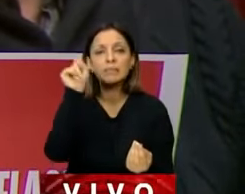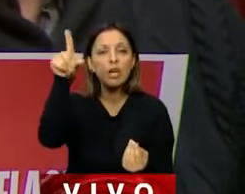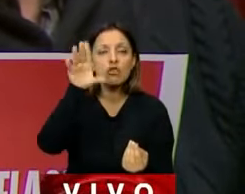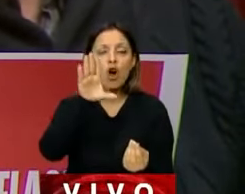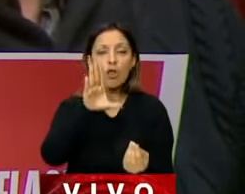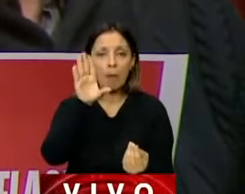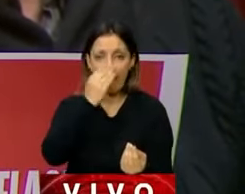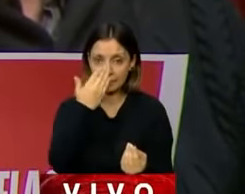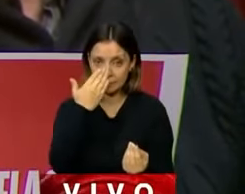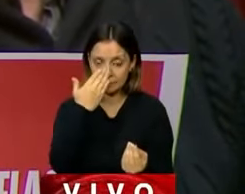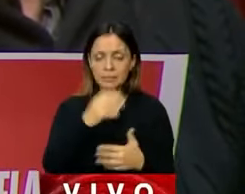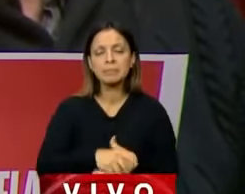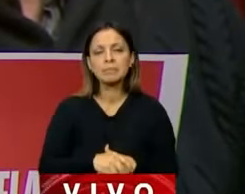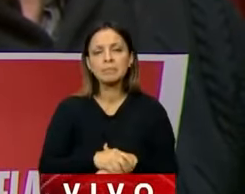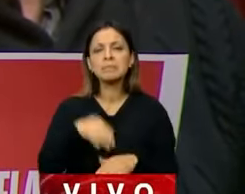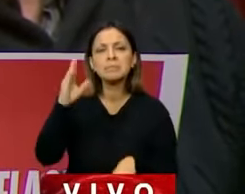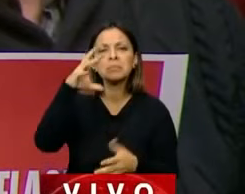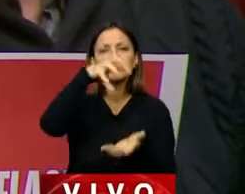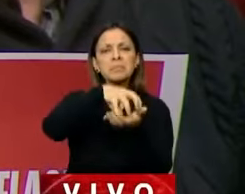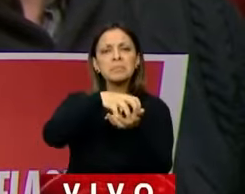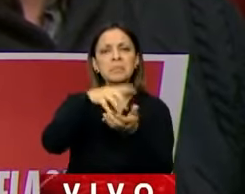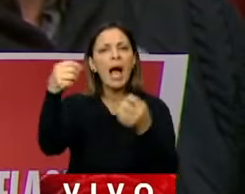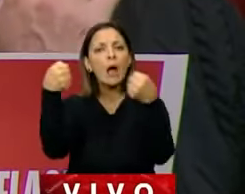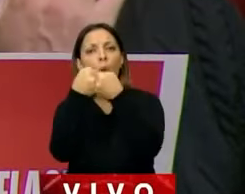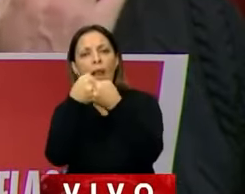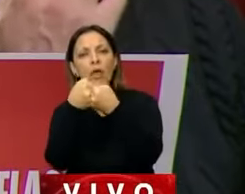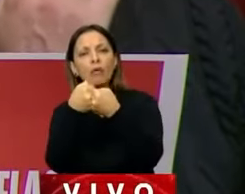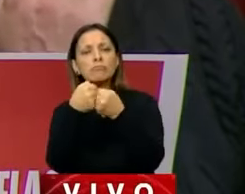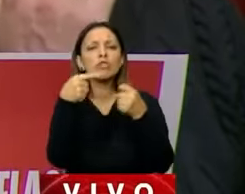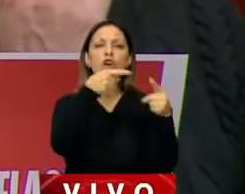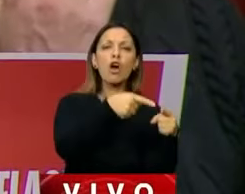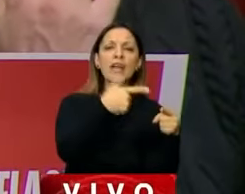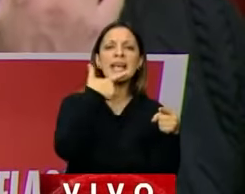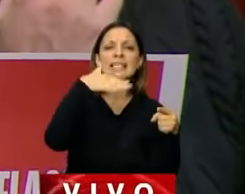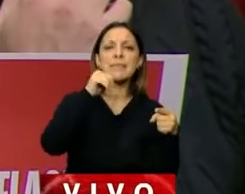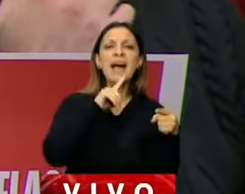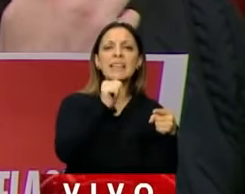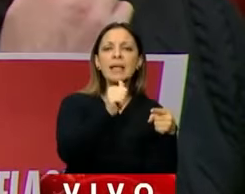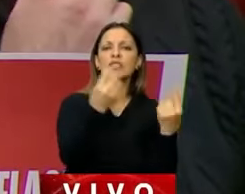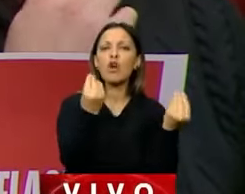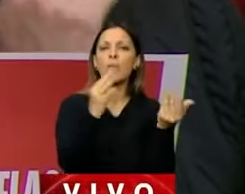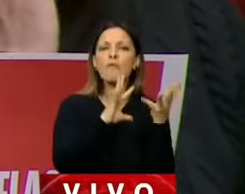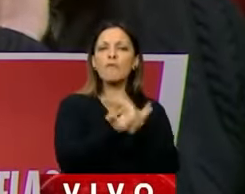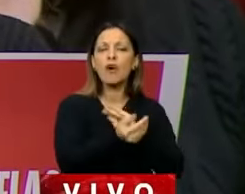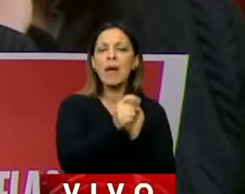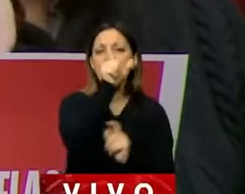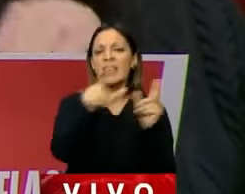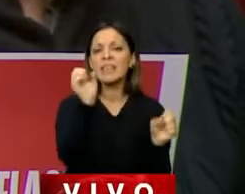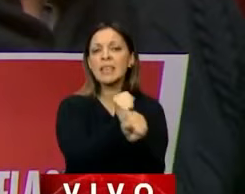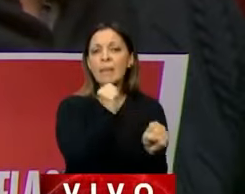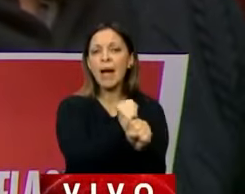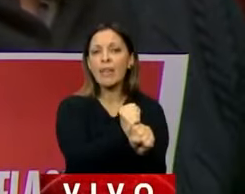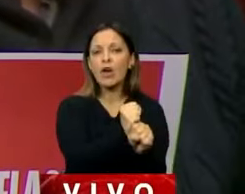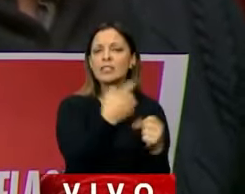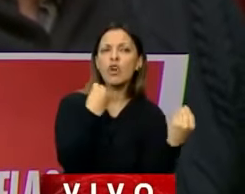Córdoba, haciendo un acuerdo con ESMATA de cómo iban a flexibilizar a los trabajadores de una empresa que todavía no